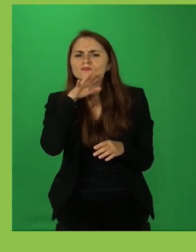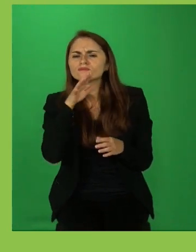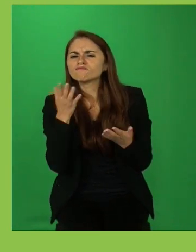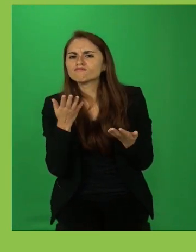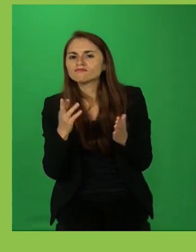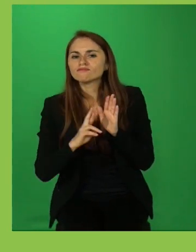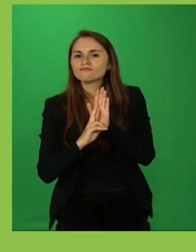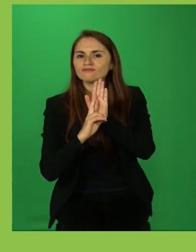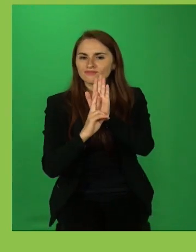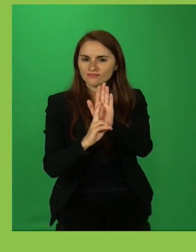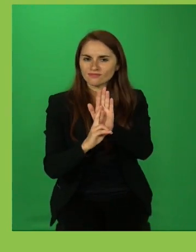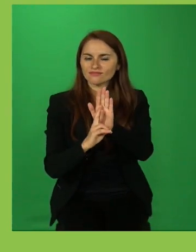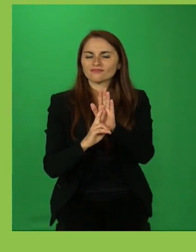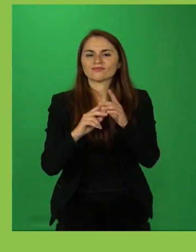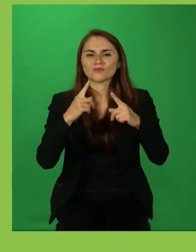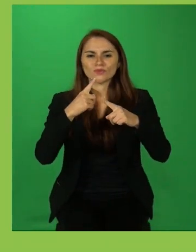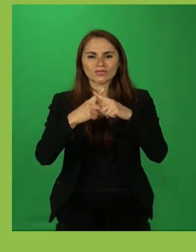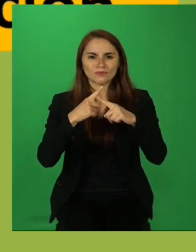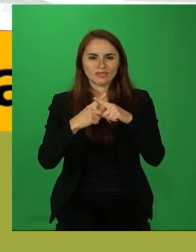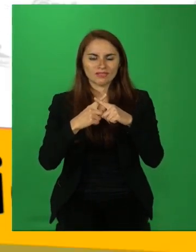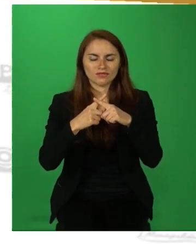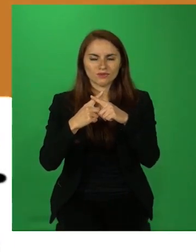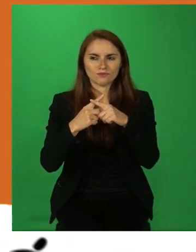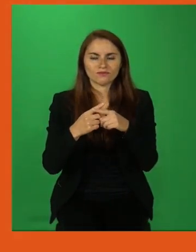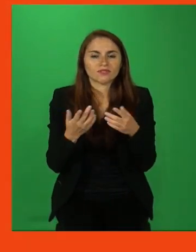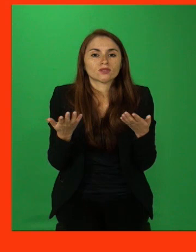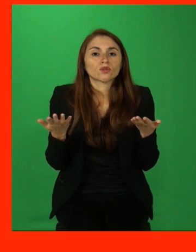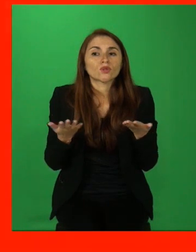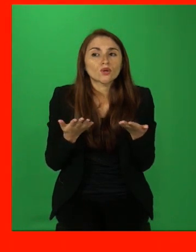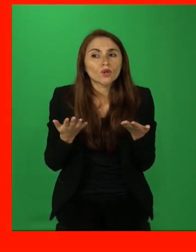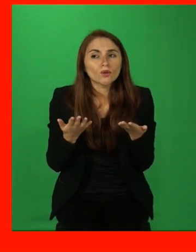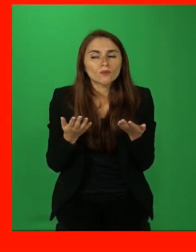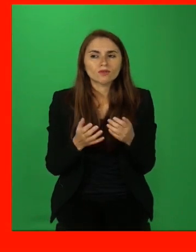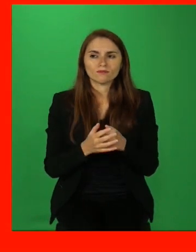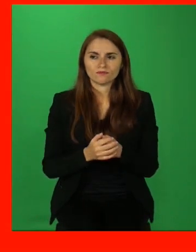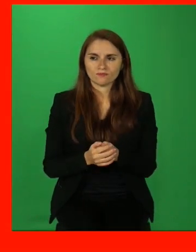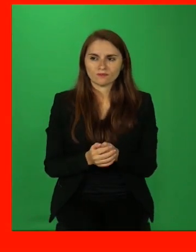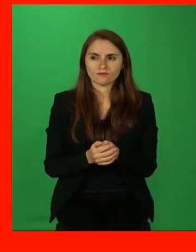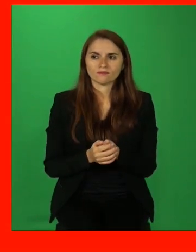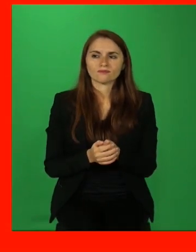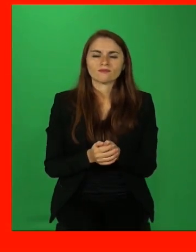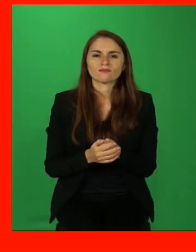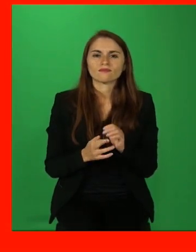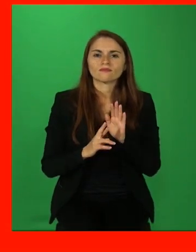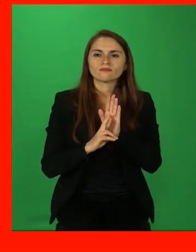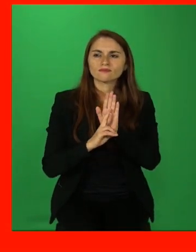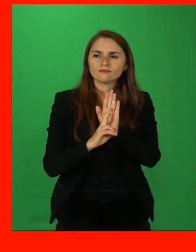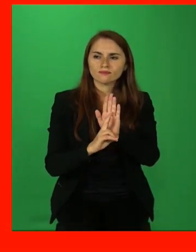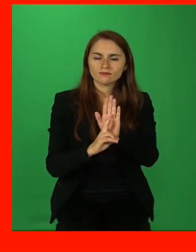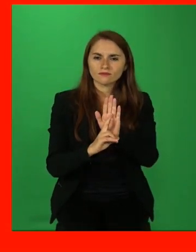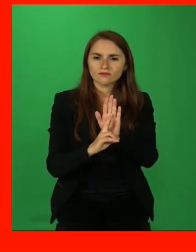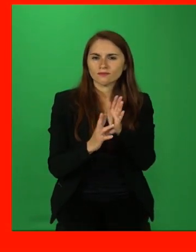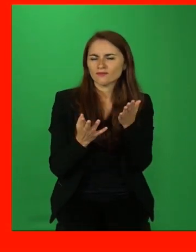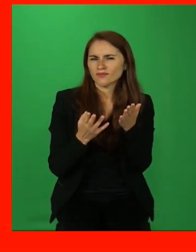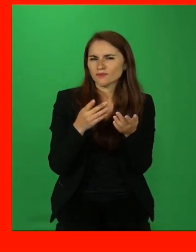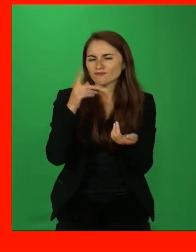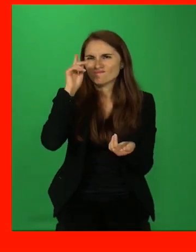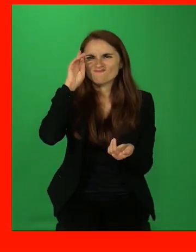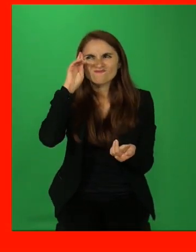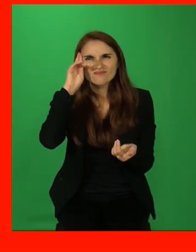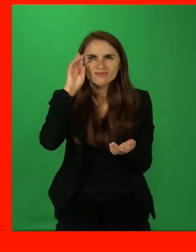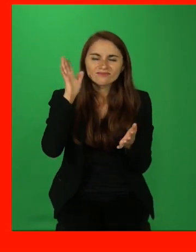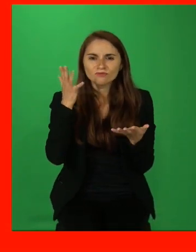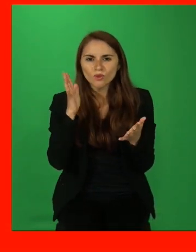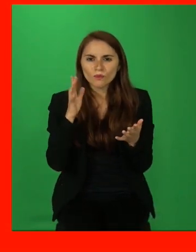representar las multiplicaciones y como tú te preguntarás las representamos porque quizás no te estás acordando